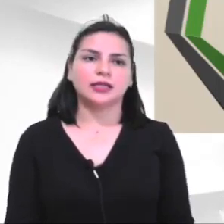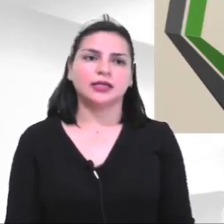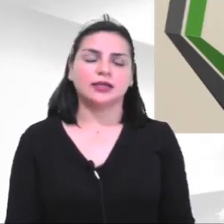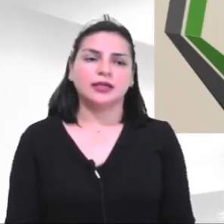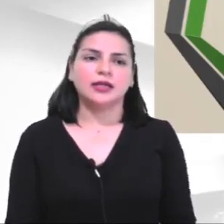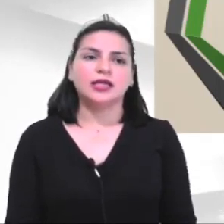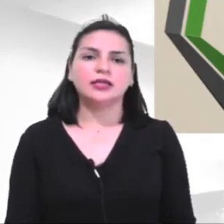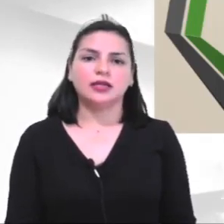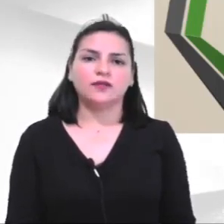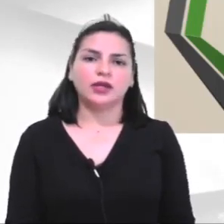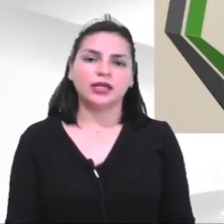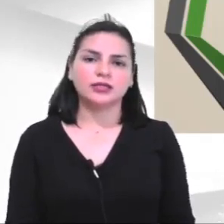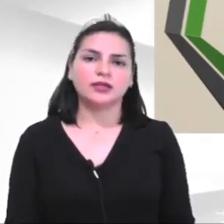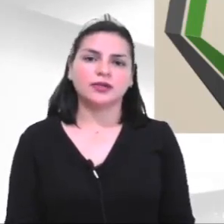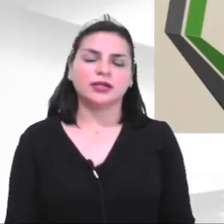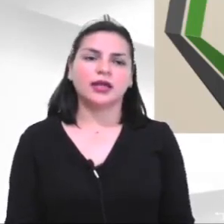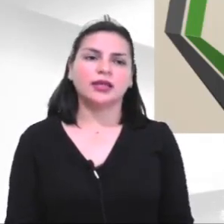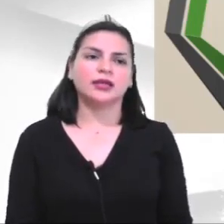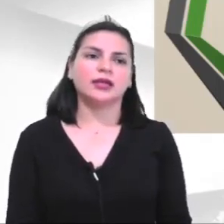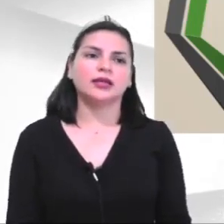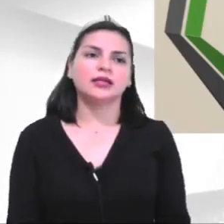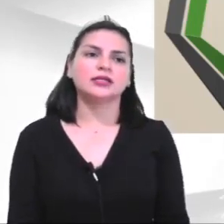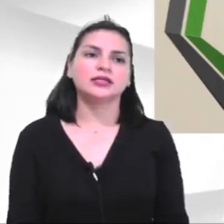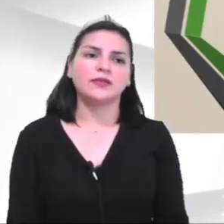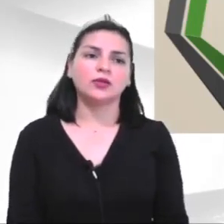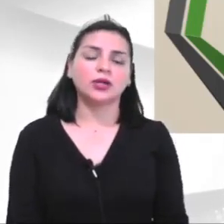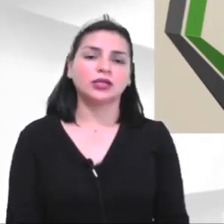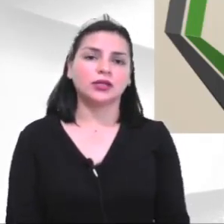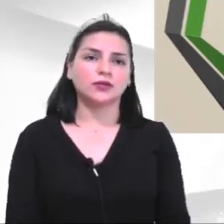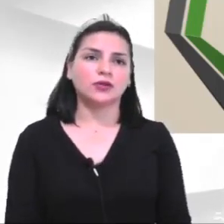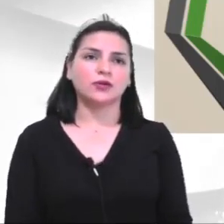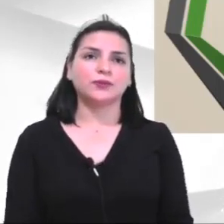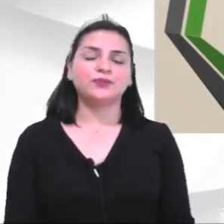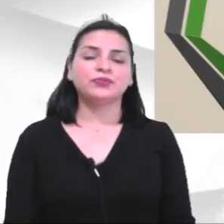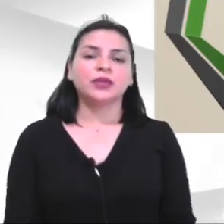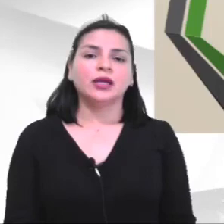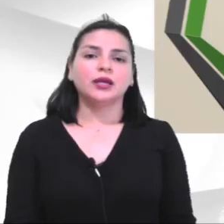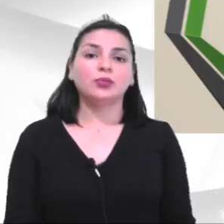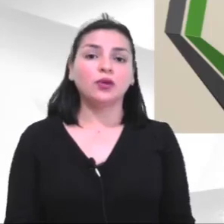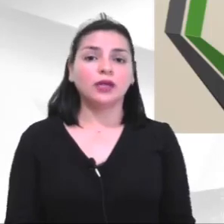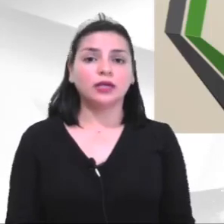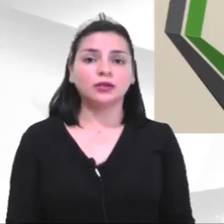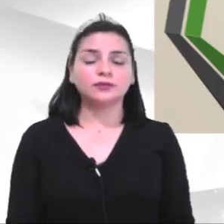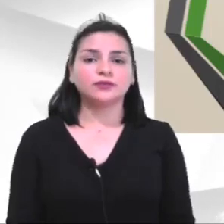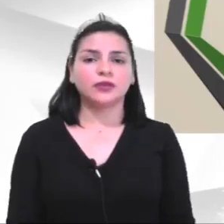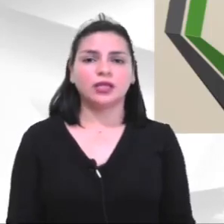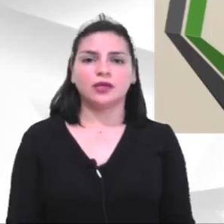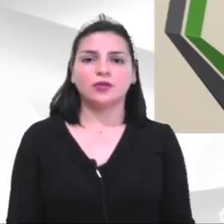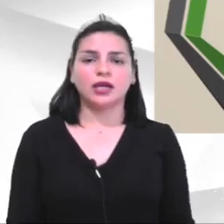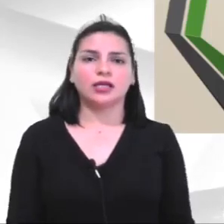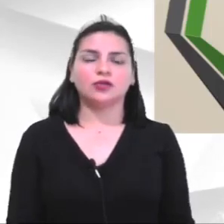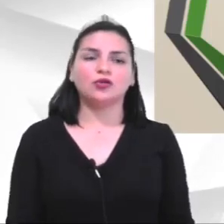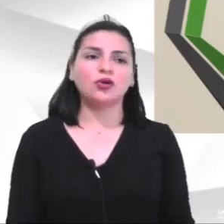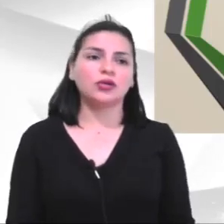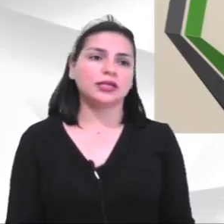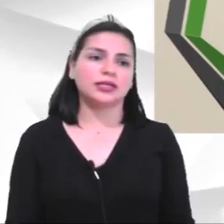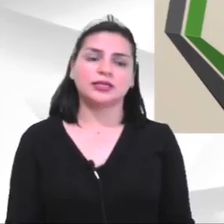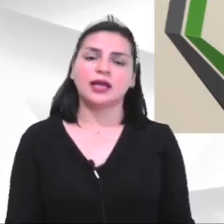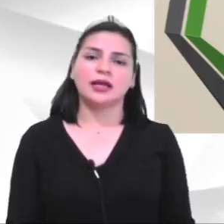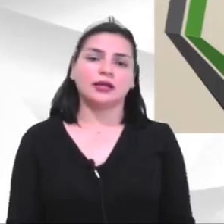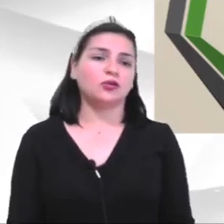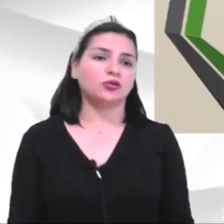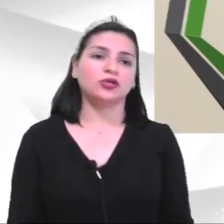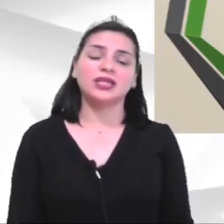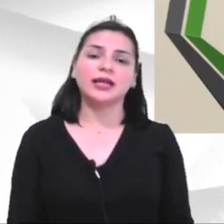bastantes interferencias, ¿verdad?, en el sistema educativo público, debido a que no